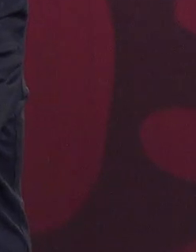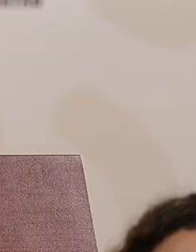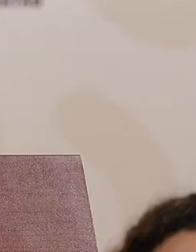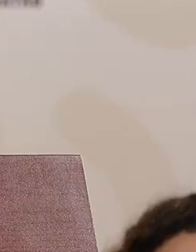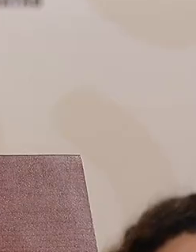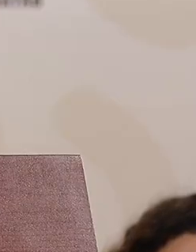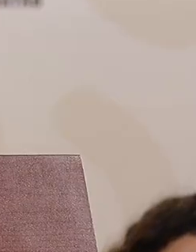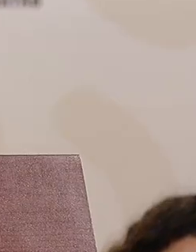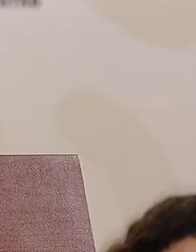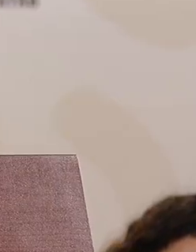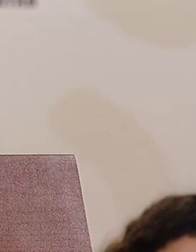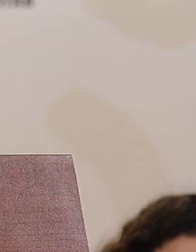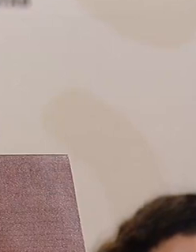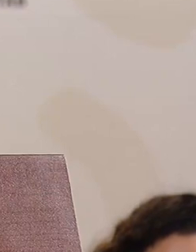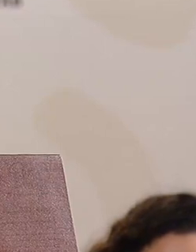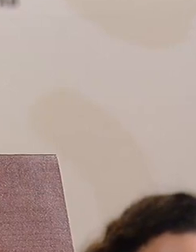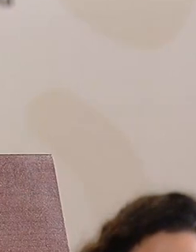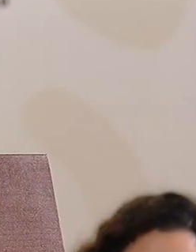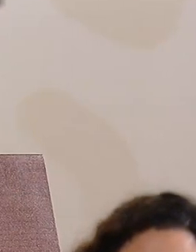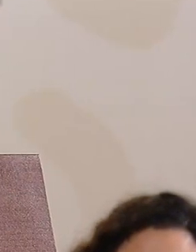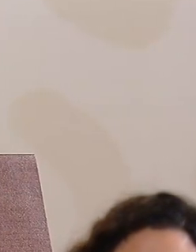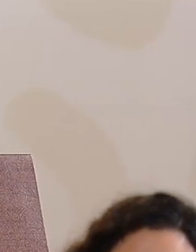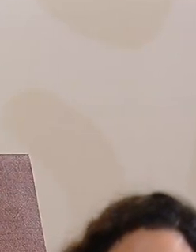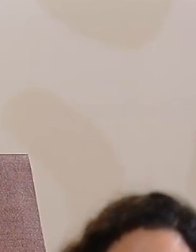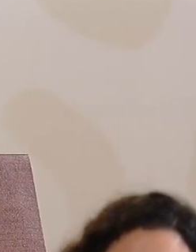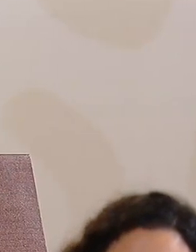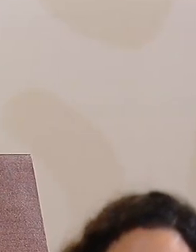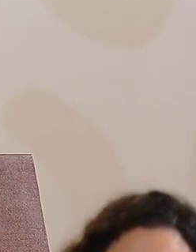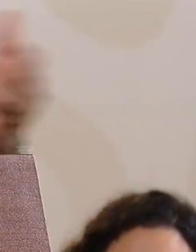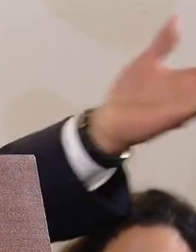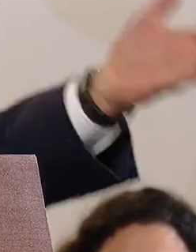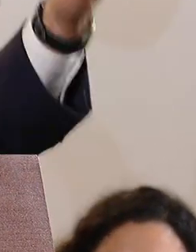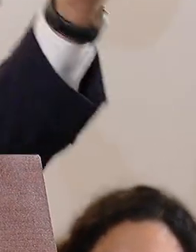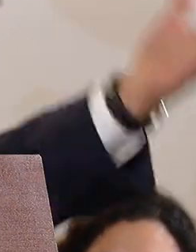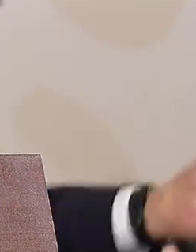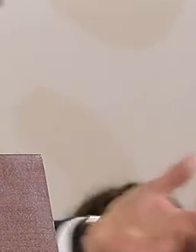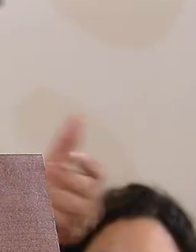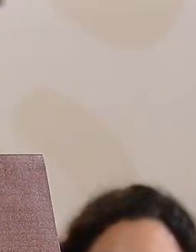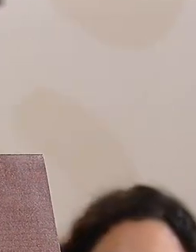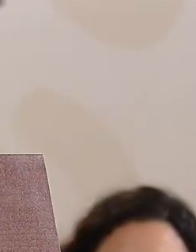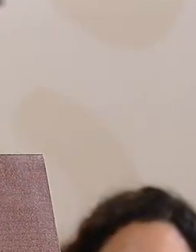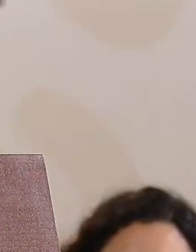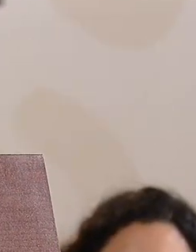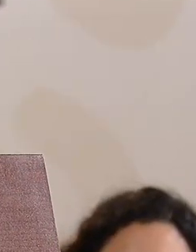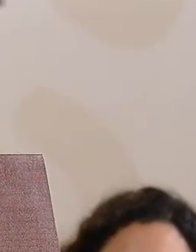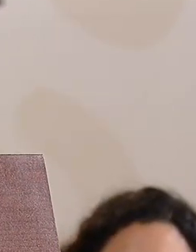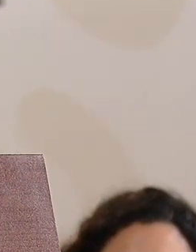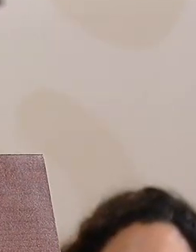pues la orden de jesuitas que ayude en investigación